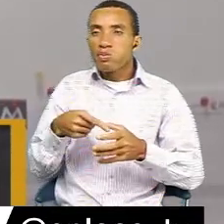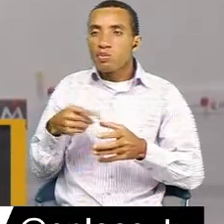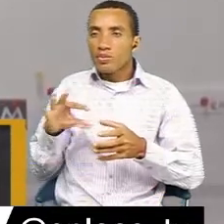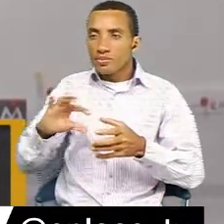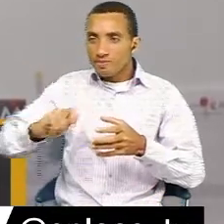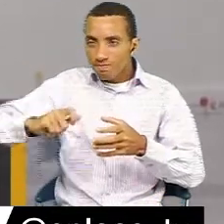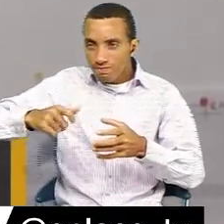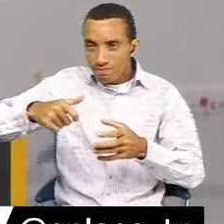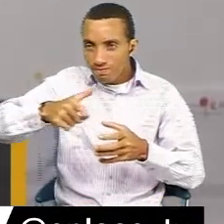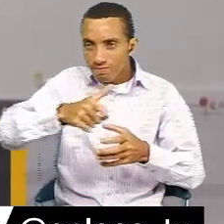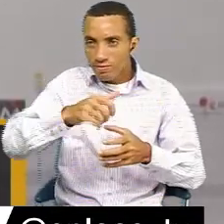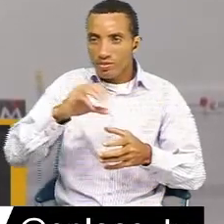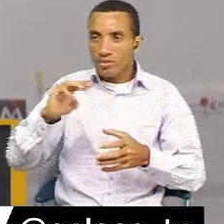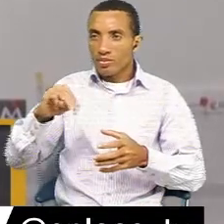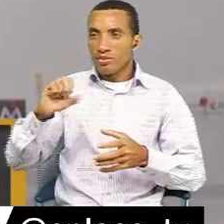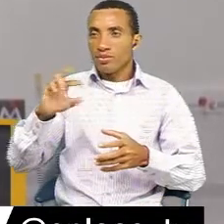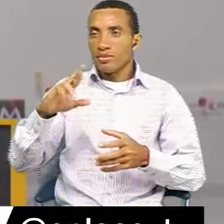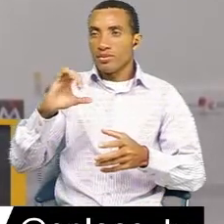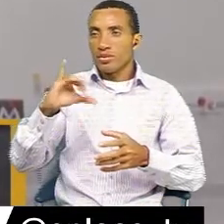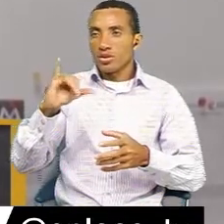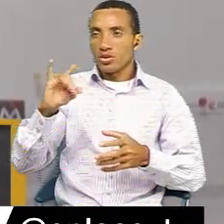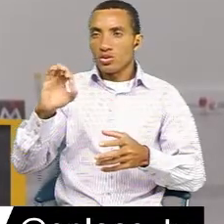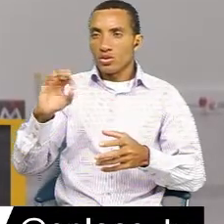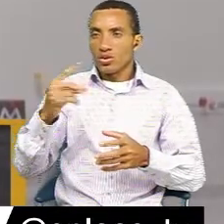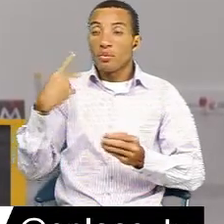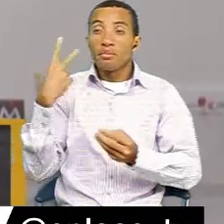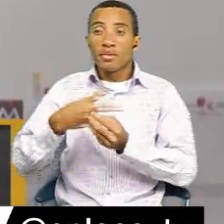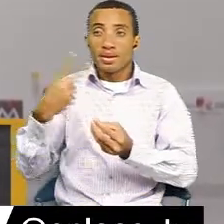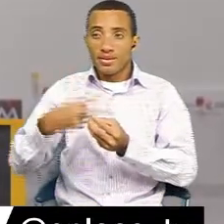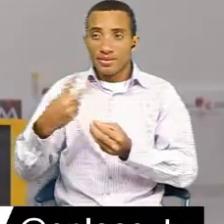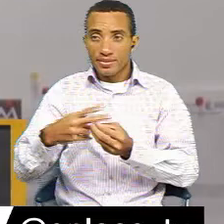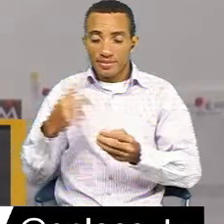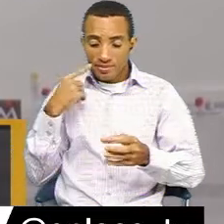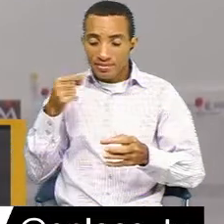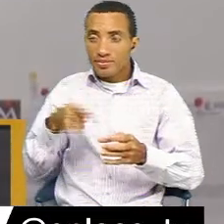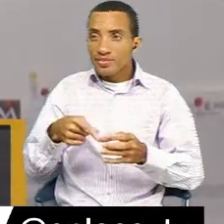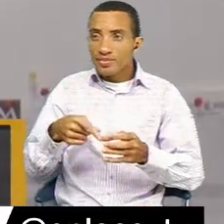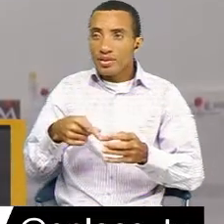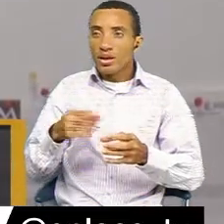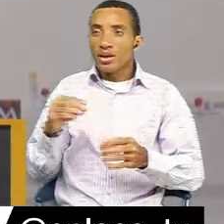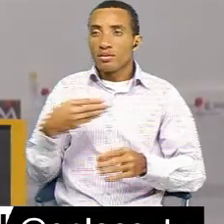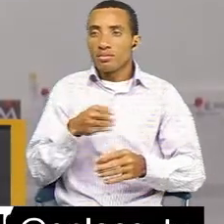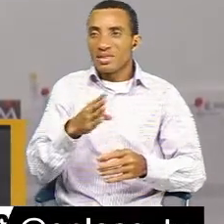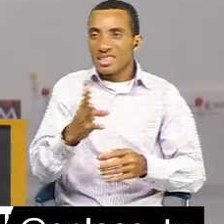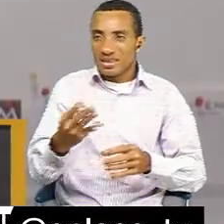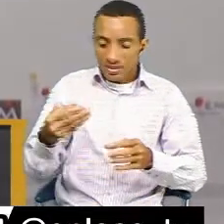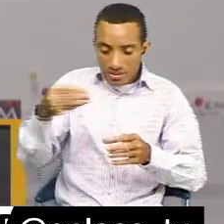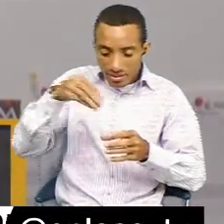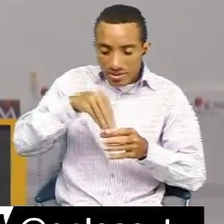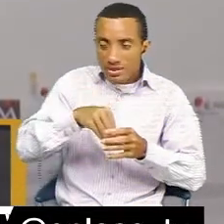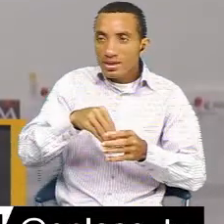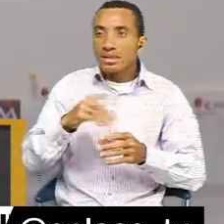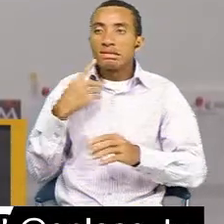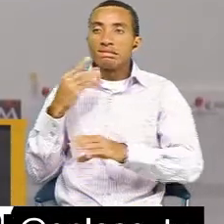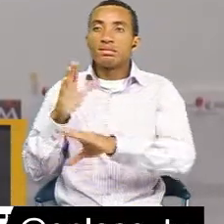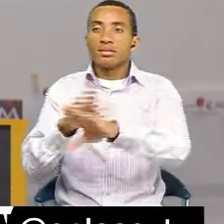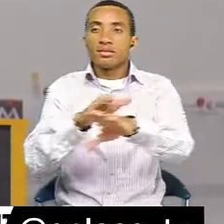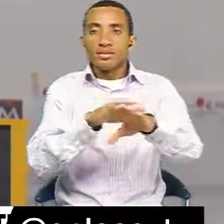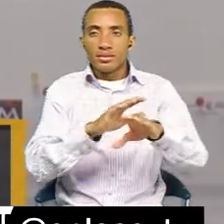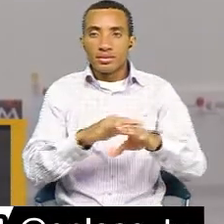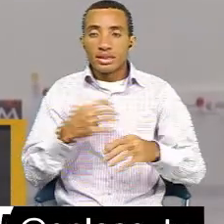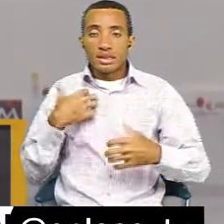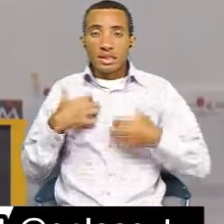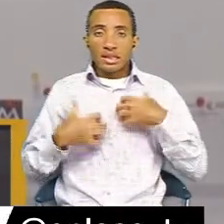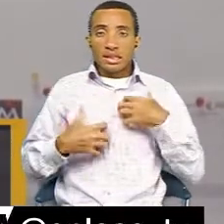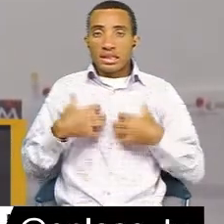mercurio con una cantidad de 1.51. Desafortunadamente son dos lotes diferentes, esto crea un parte más de intranquilidad por